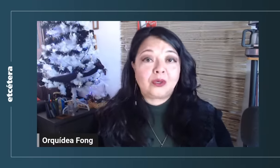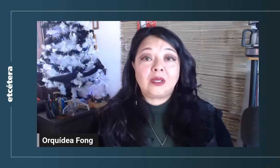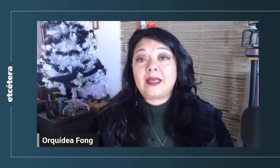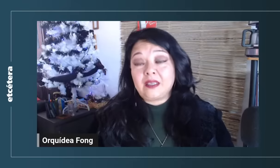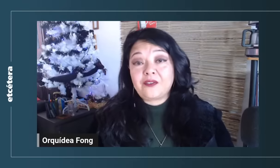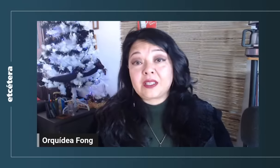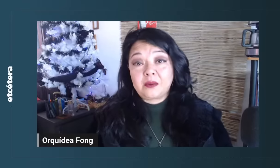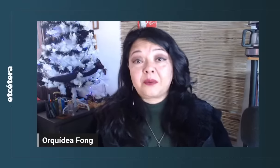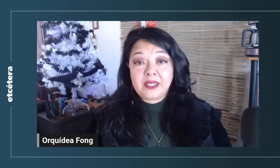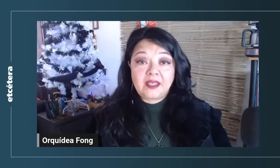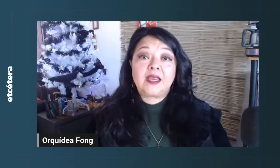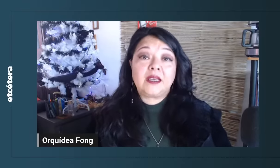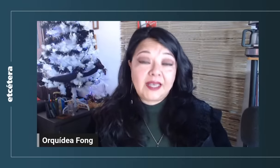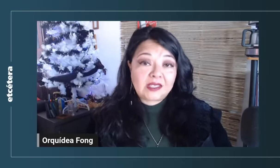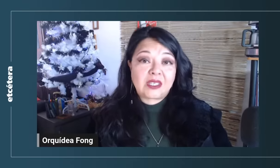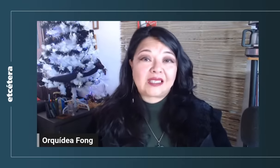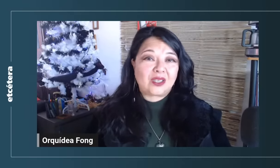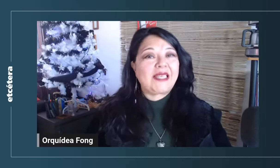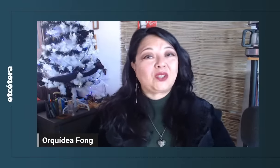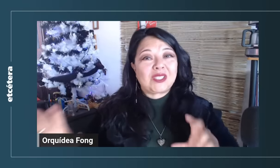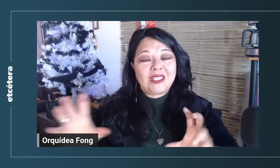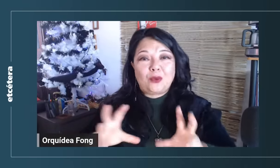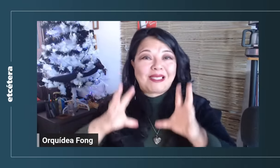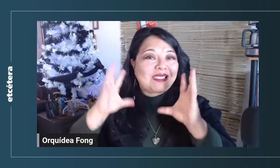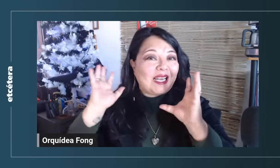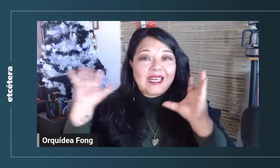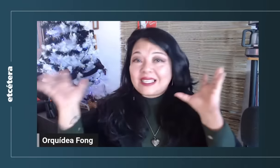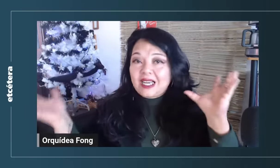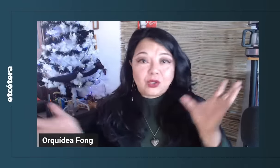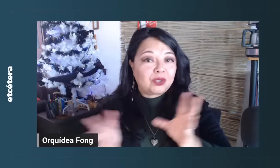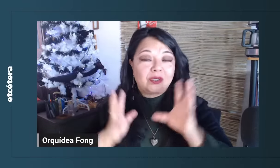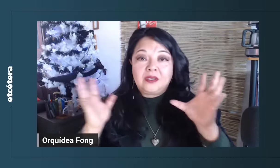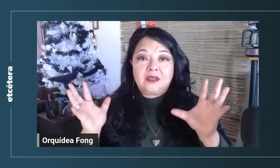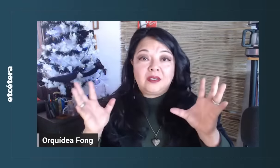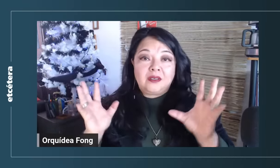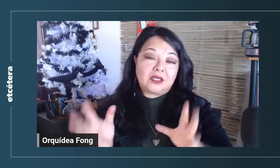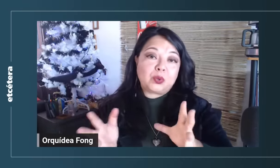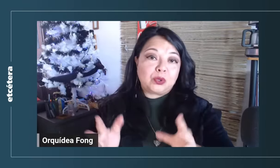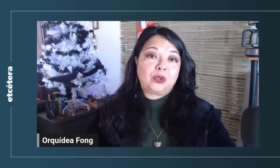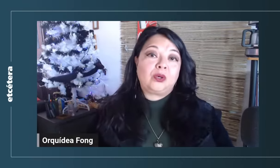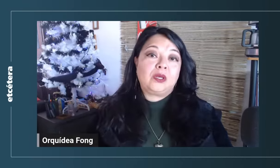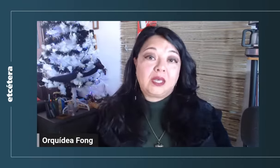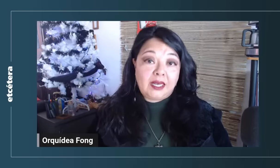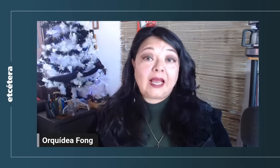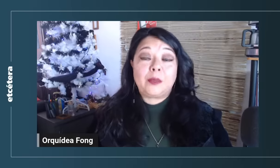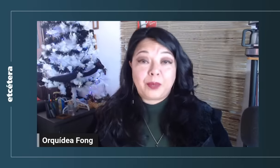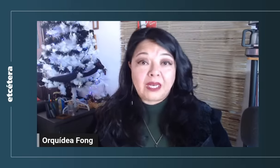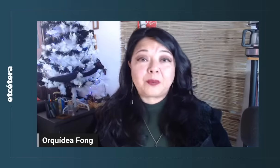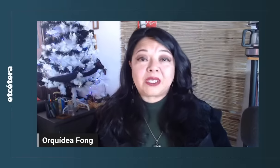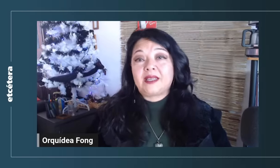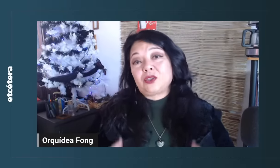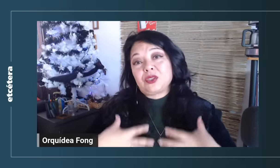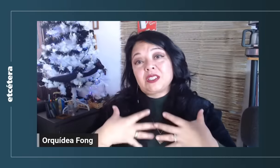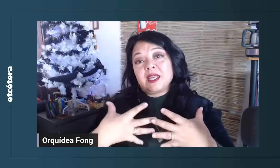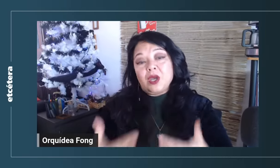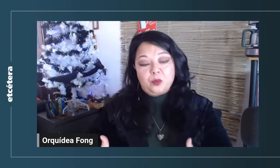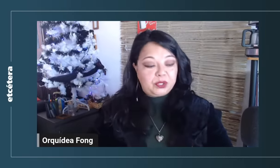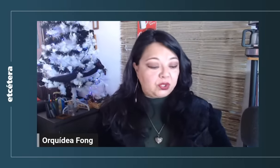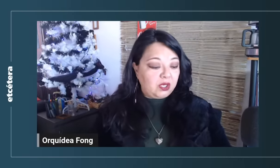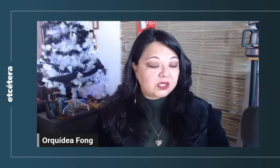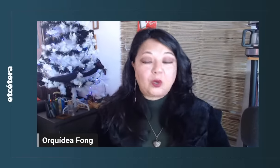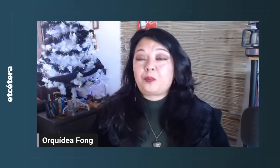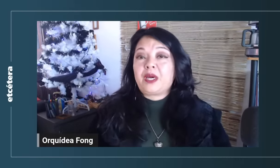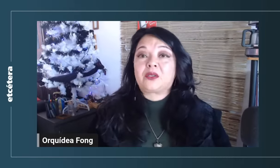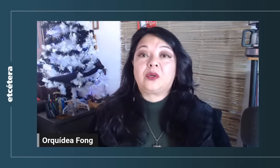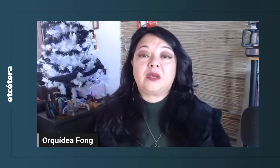neurólogo y efectivamente esas esos síntomas tan raros resultó que era epilepsia entonces